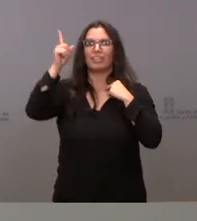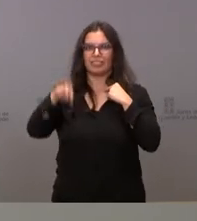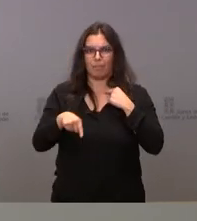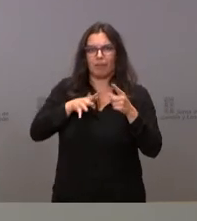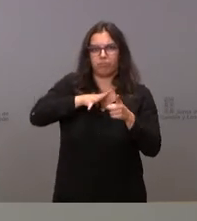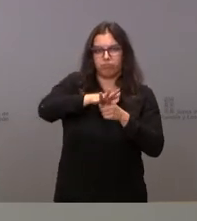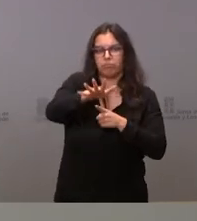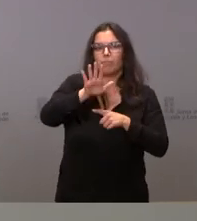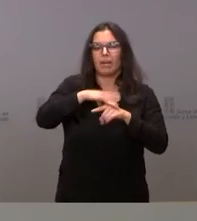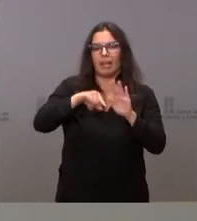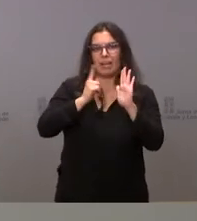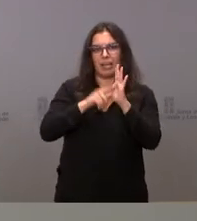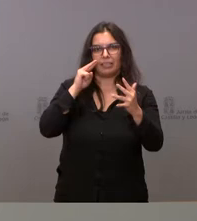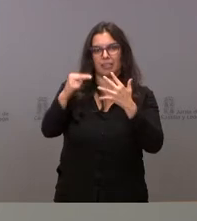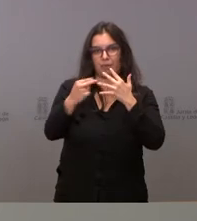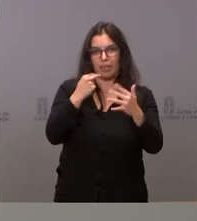futura ley de transparencia.